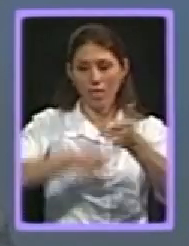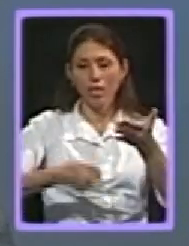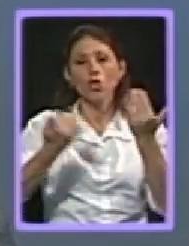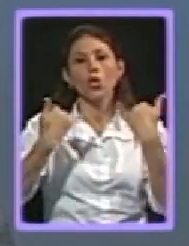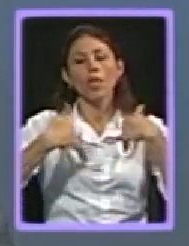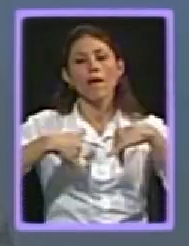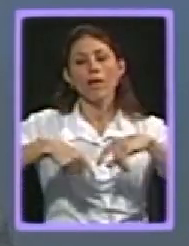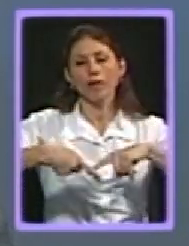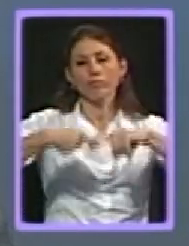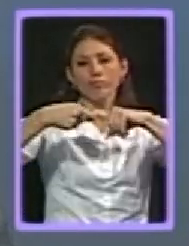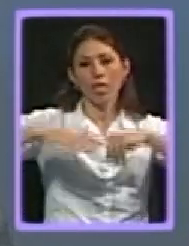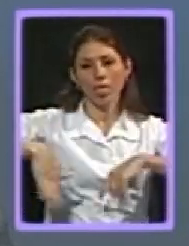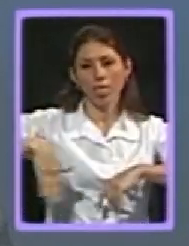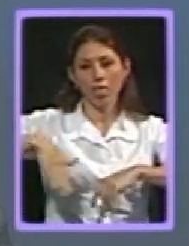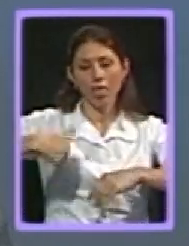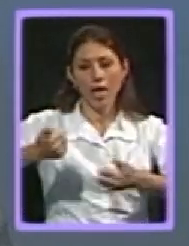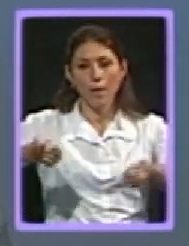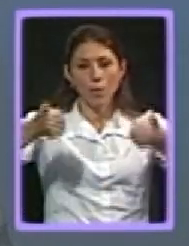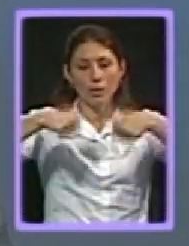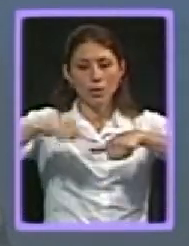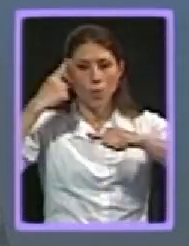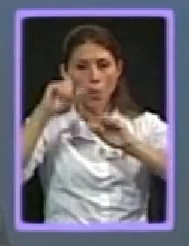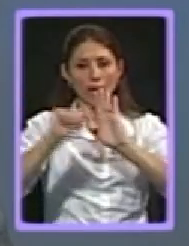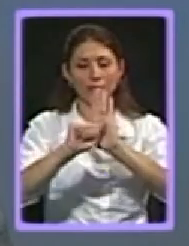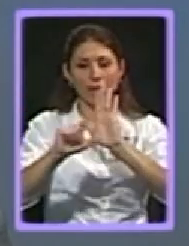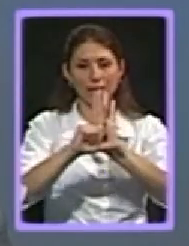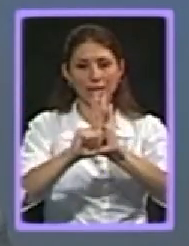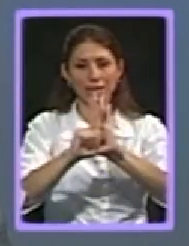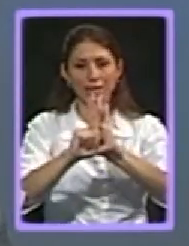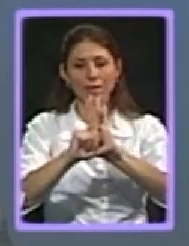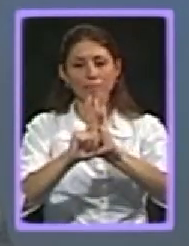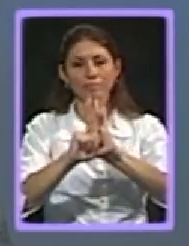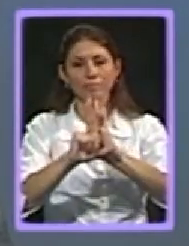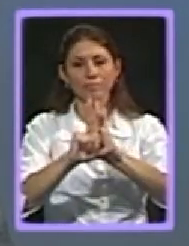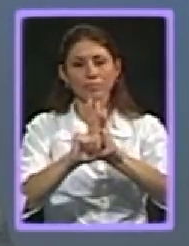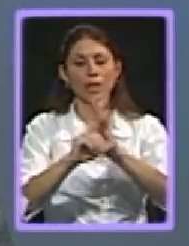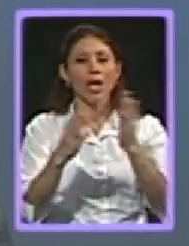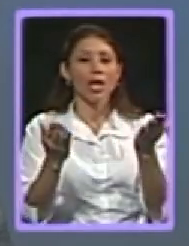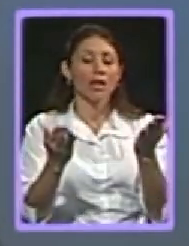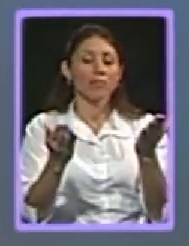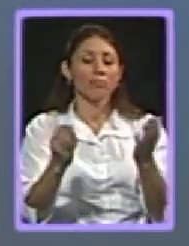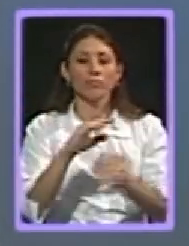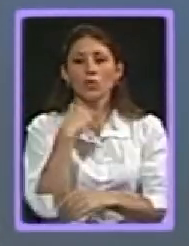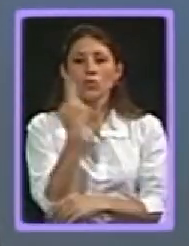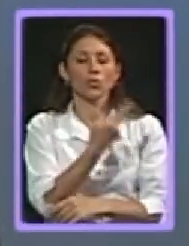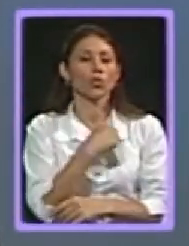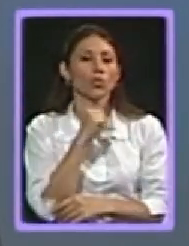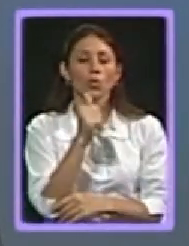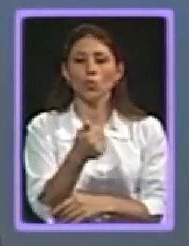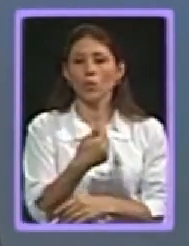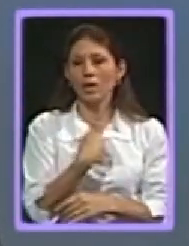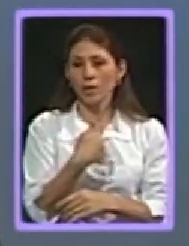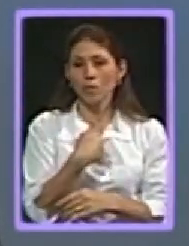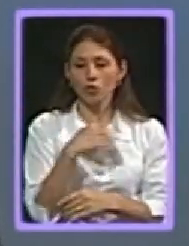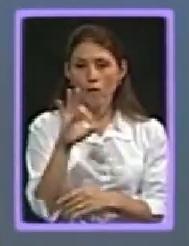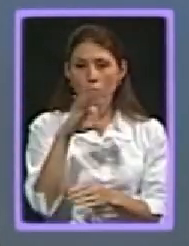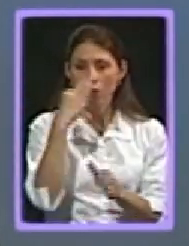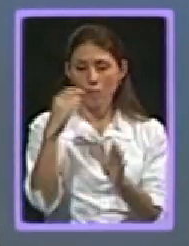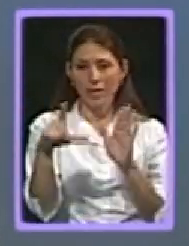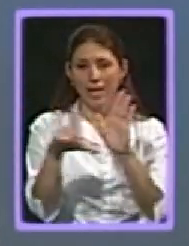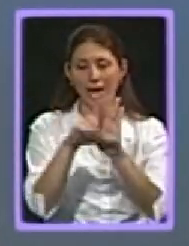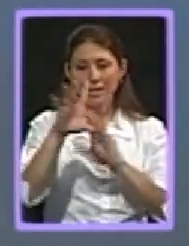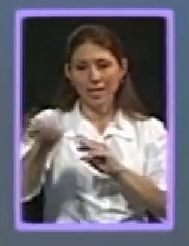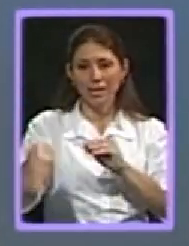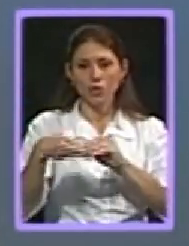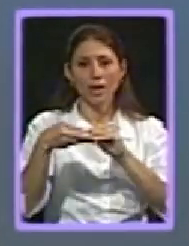pendiente de aprobación por parte de la Asamblea Legislativa, de tal suerte que no tuvimos instrumentos legales adicionales